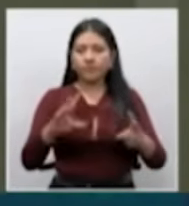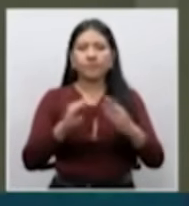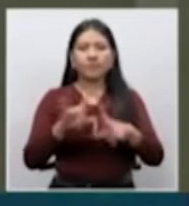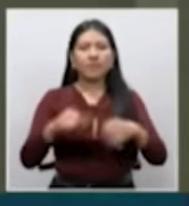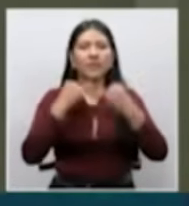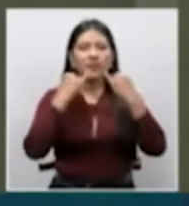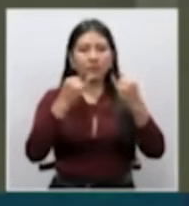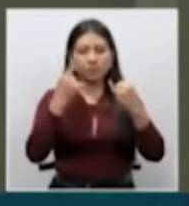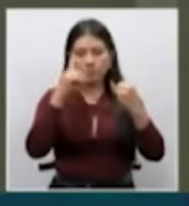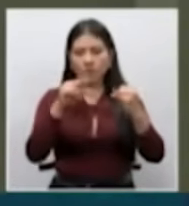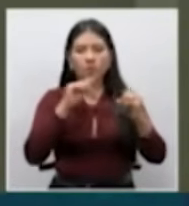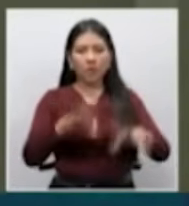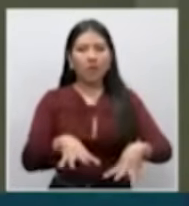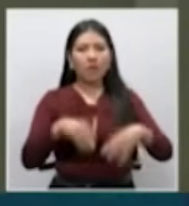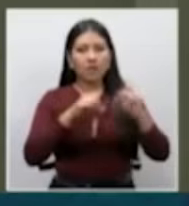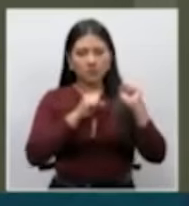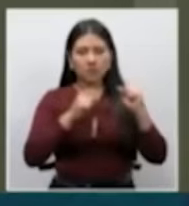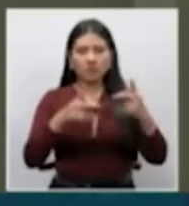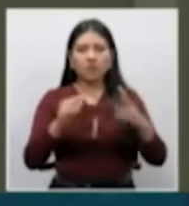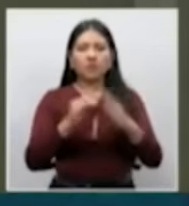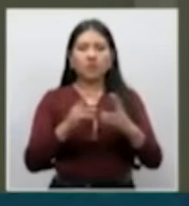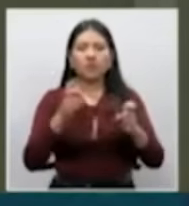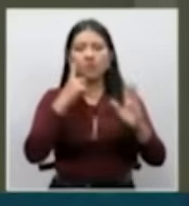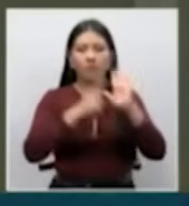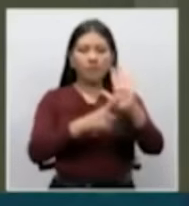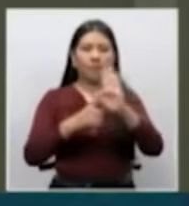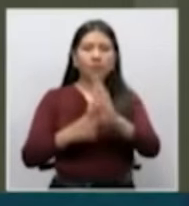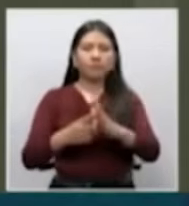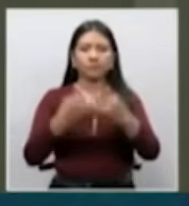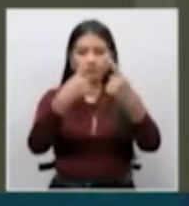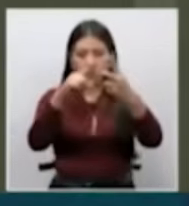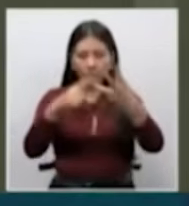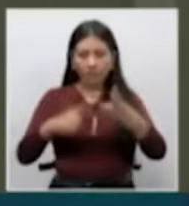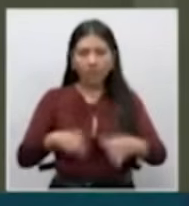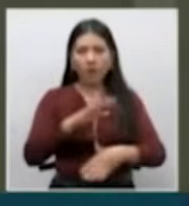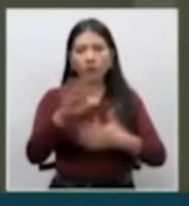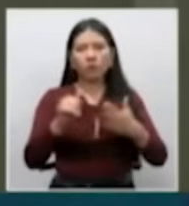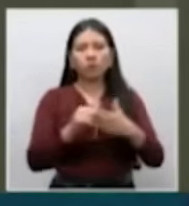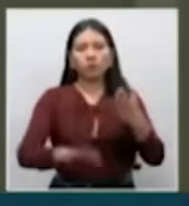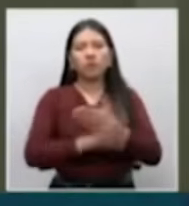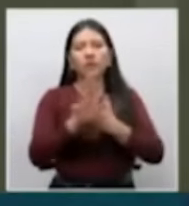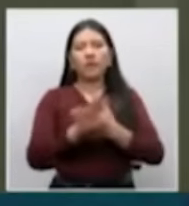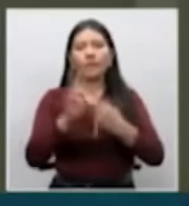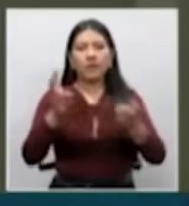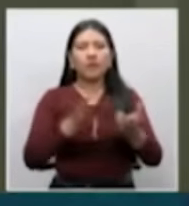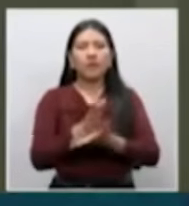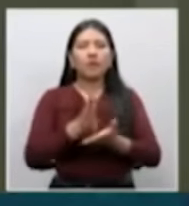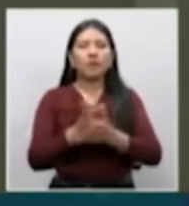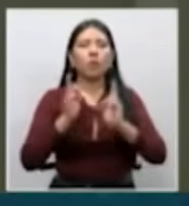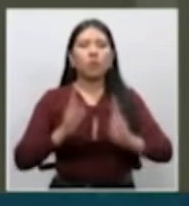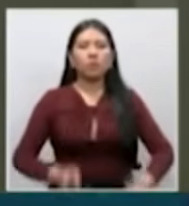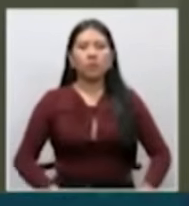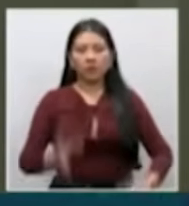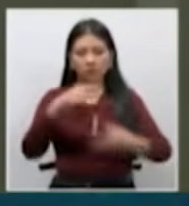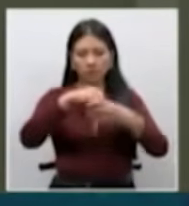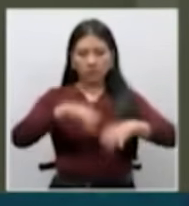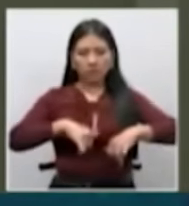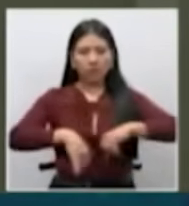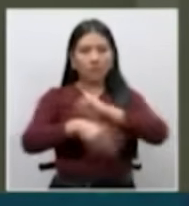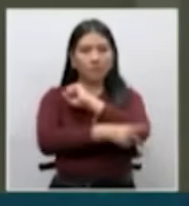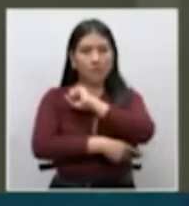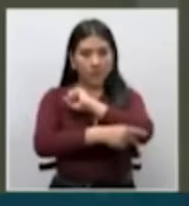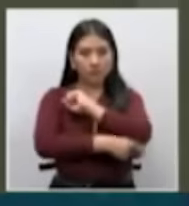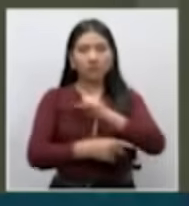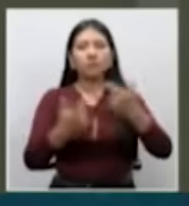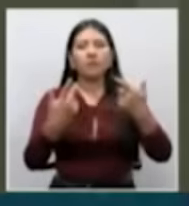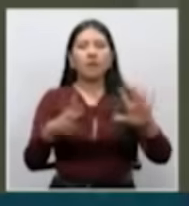inadmisibilidad presentado por varios eh Defensores de los Derechos Humanos en nuestro país ha